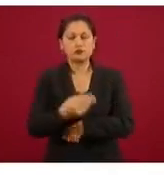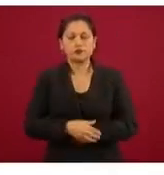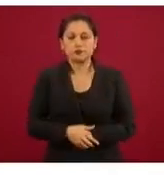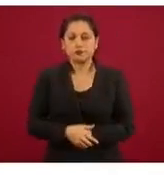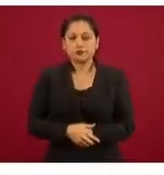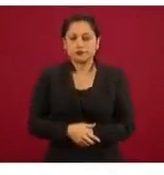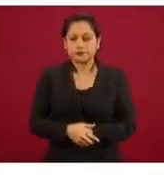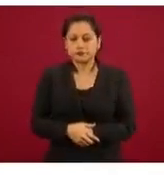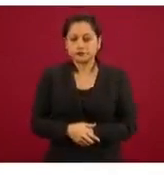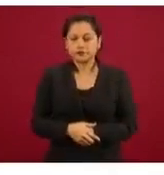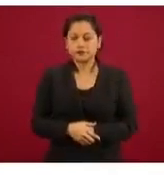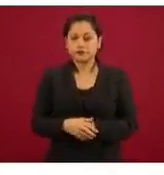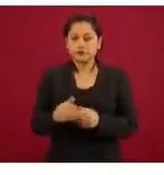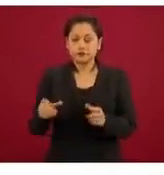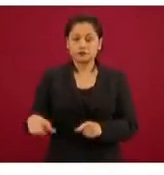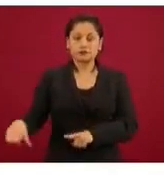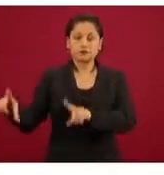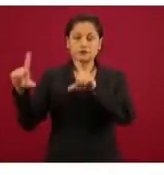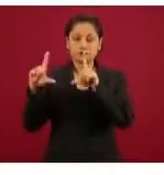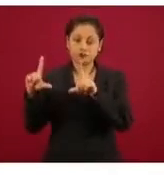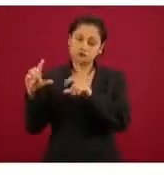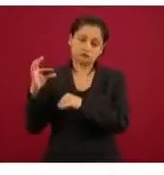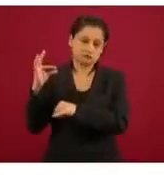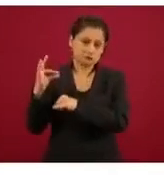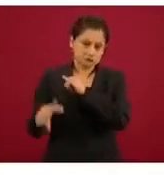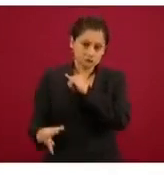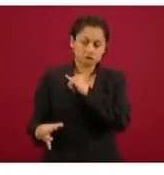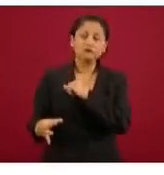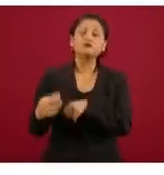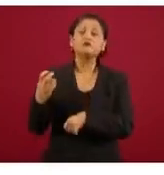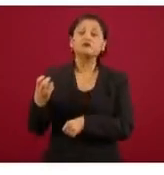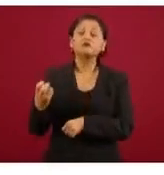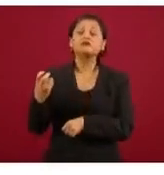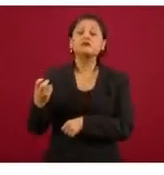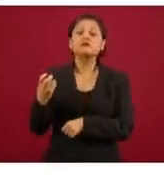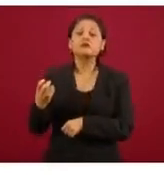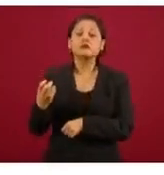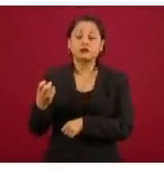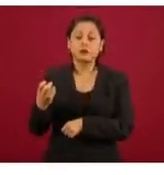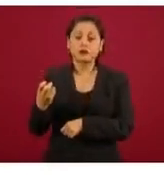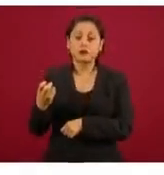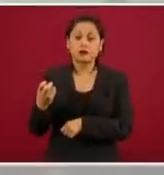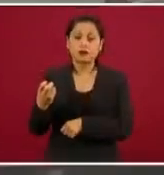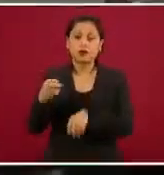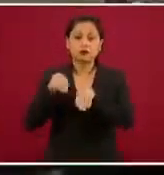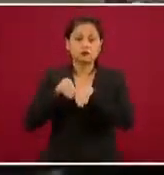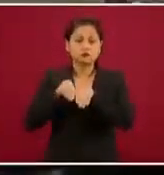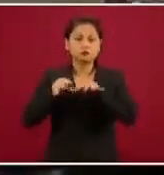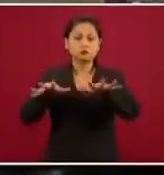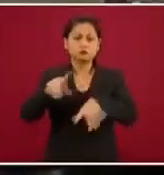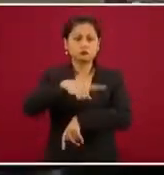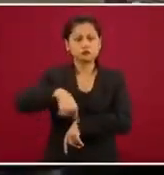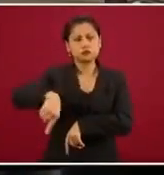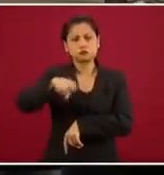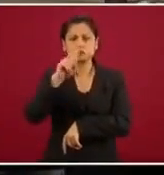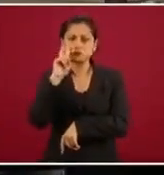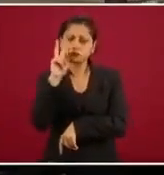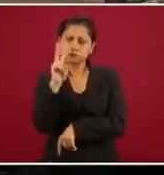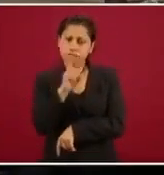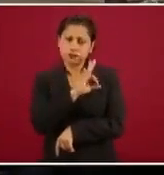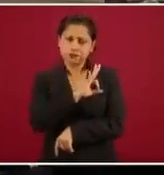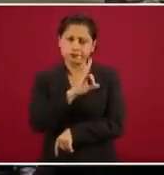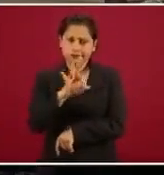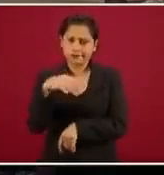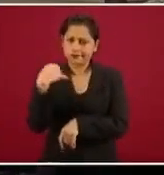Y vamos a terminar ya con esta, son algunos detalles, esto se hace público, así que cualquier detalle lo podemos presentar.